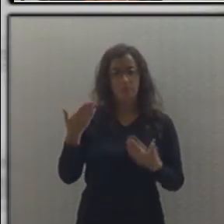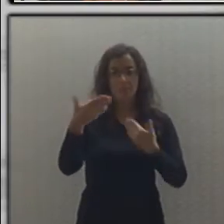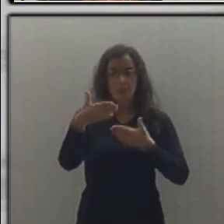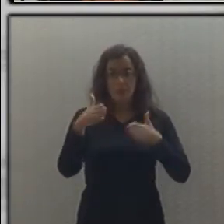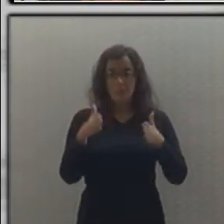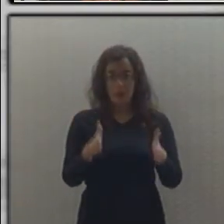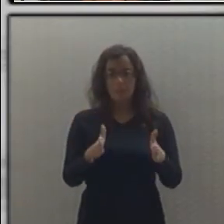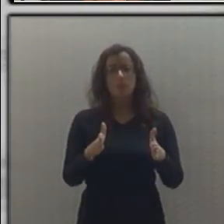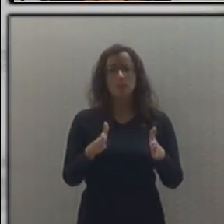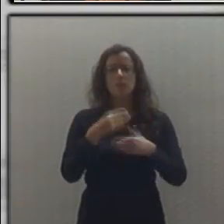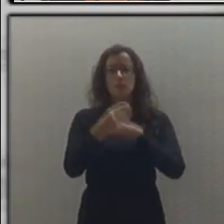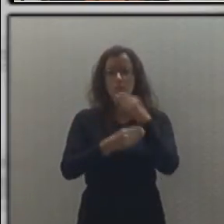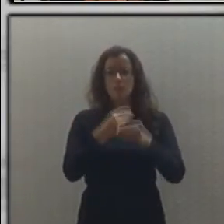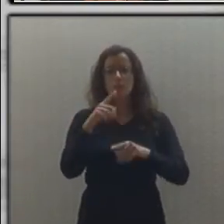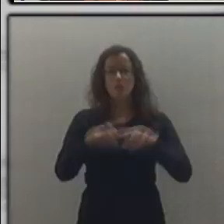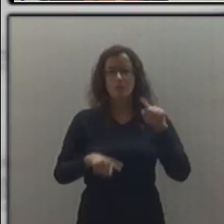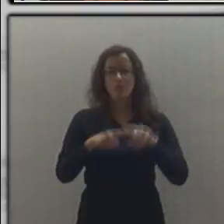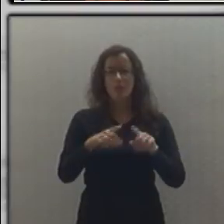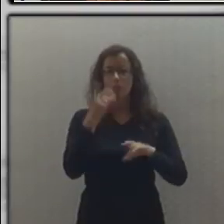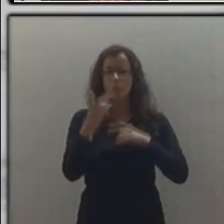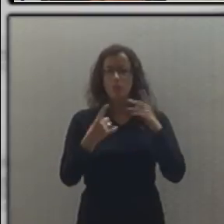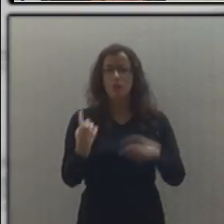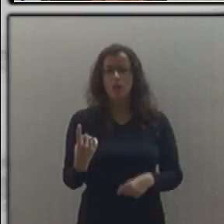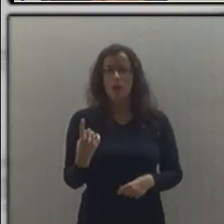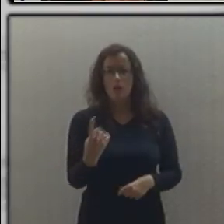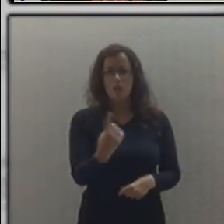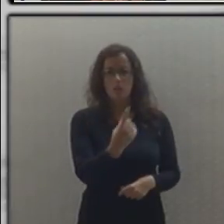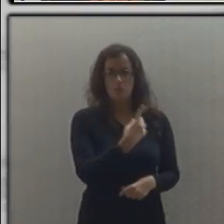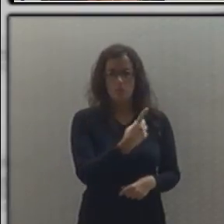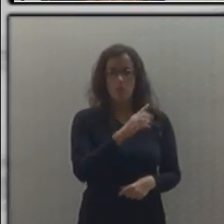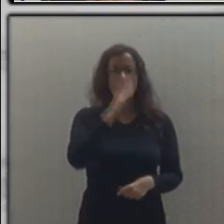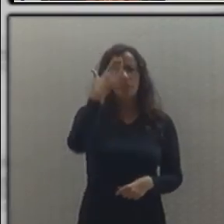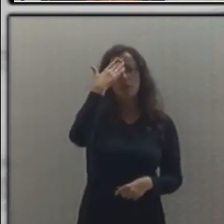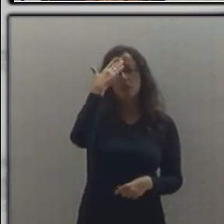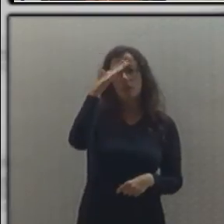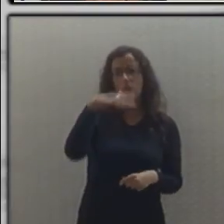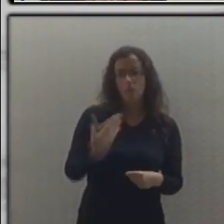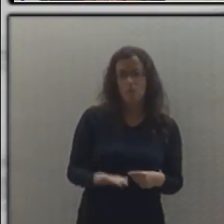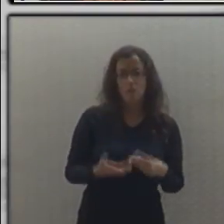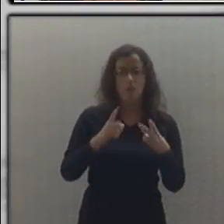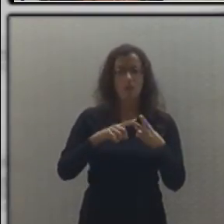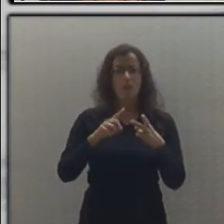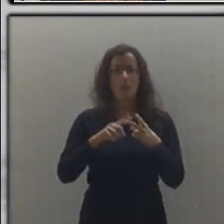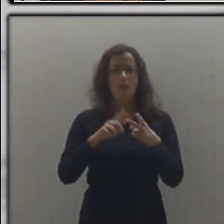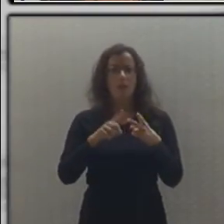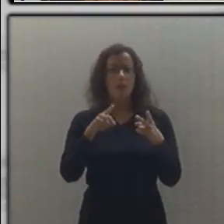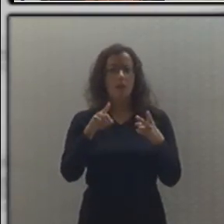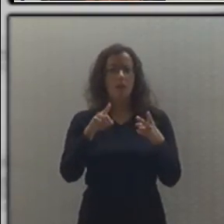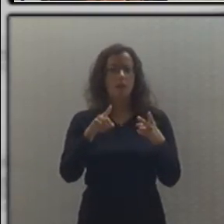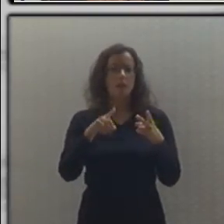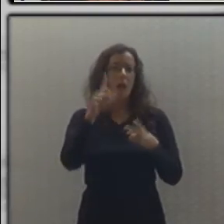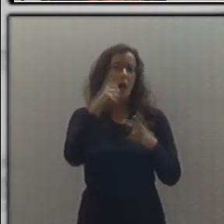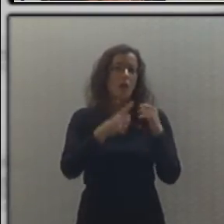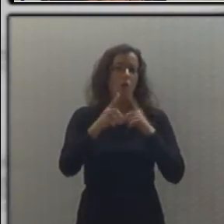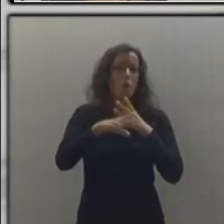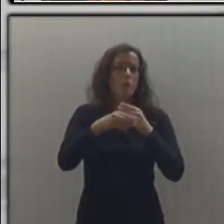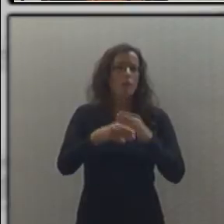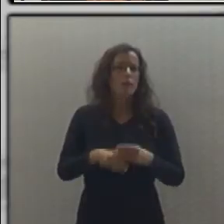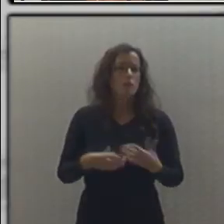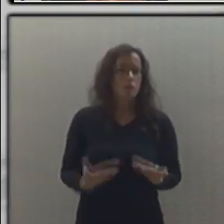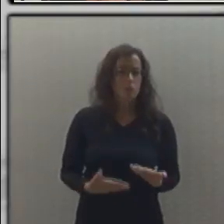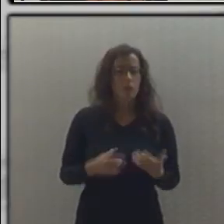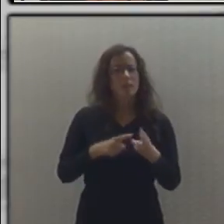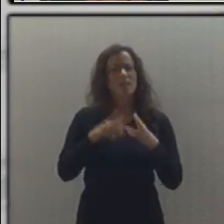hemos realizado por cada una de las actuaciones. ¿Cuál es la principal? ¿Cuáles son las susceptibles complementarias? ¿Y cuándo